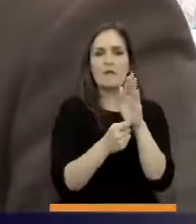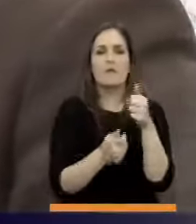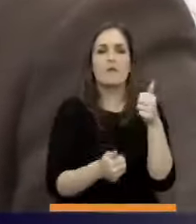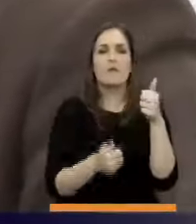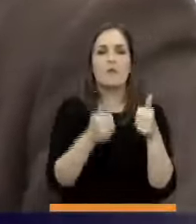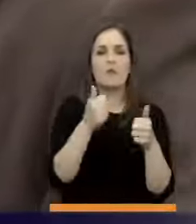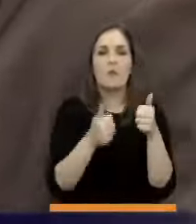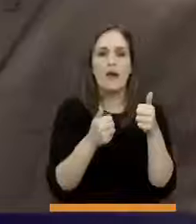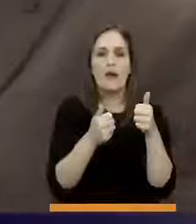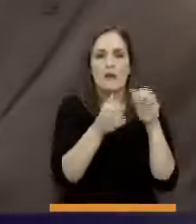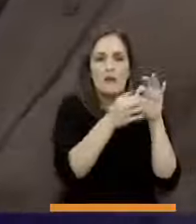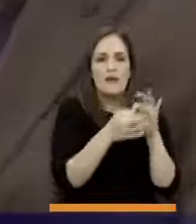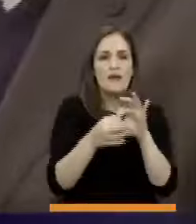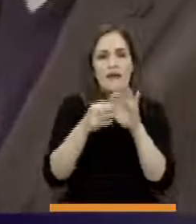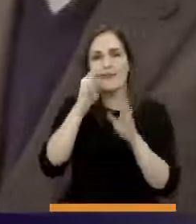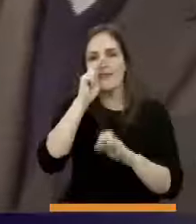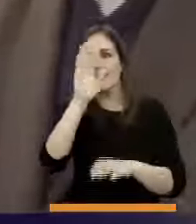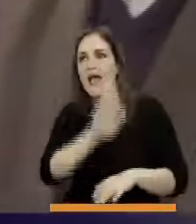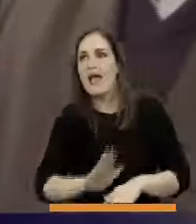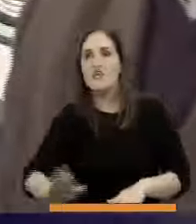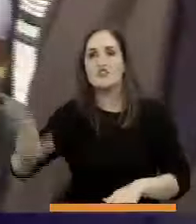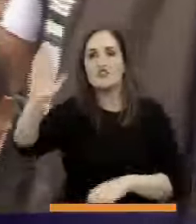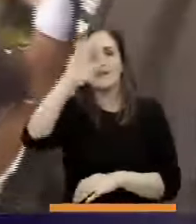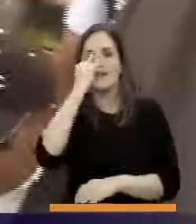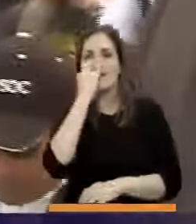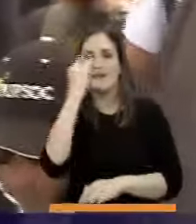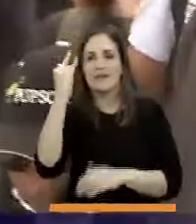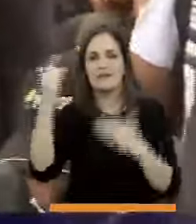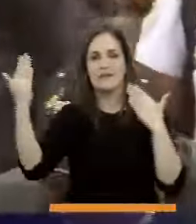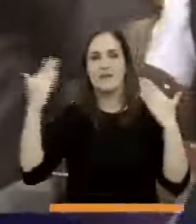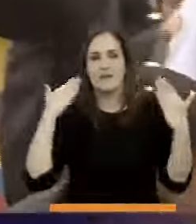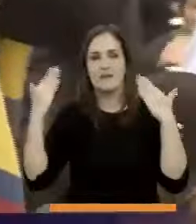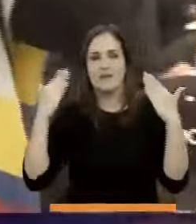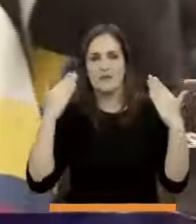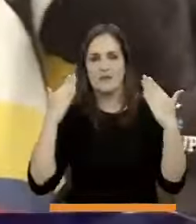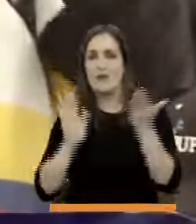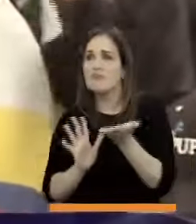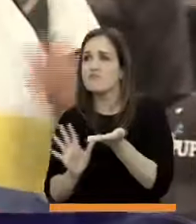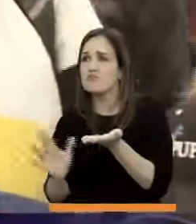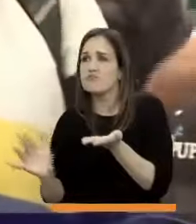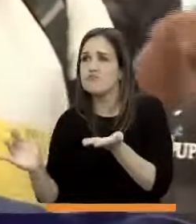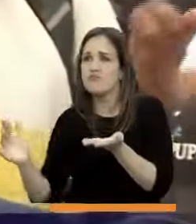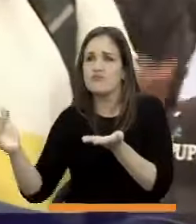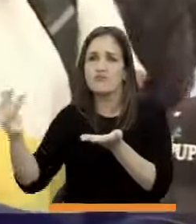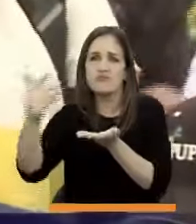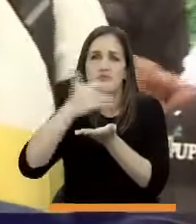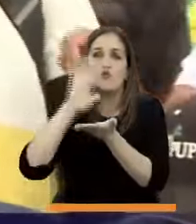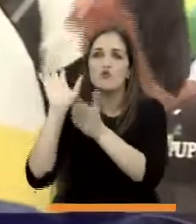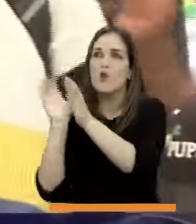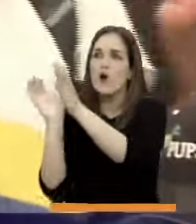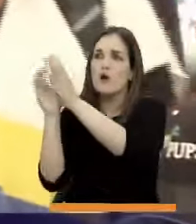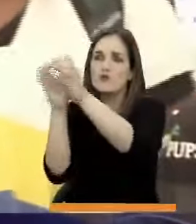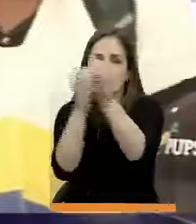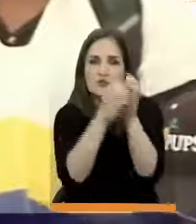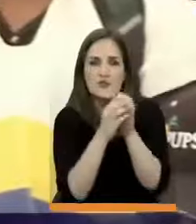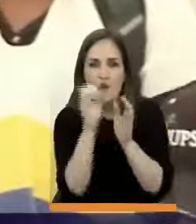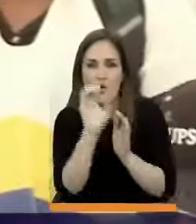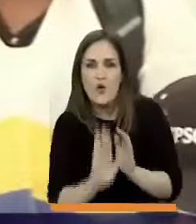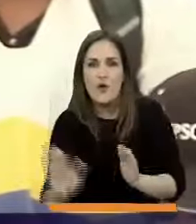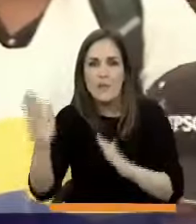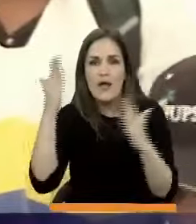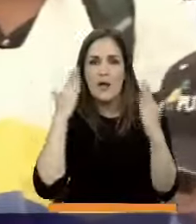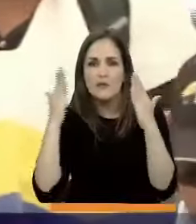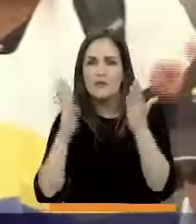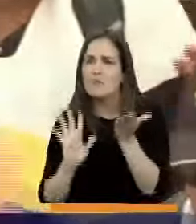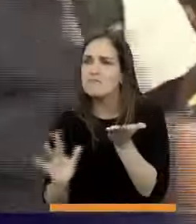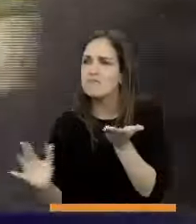la Agenda Nacional Campesina. Agenda Nacional Campesina que recoge a varias organizaciones del país y que hemos